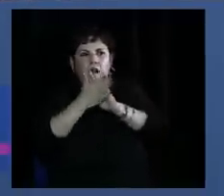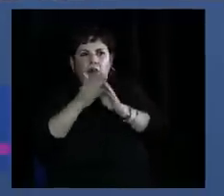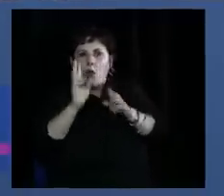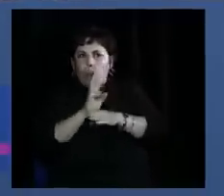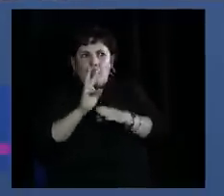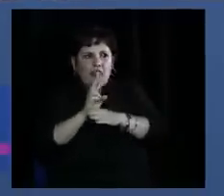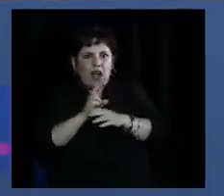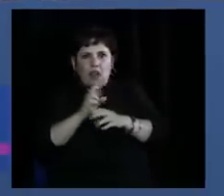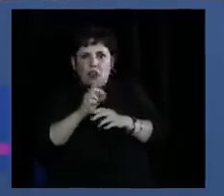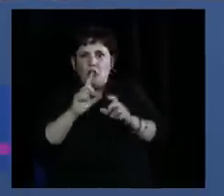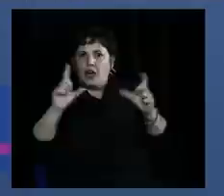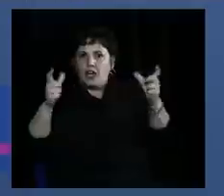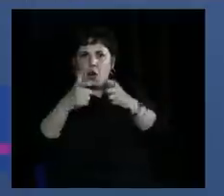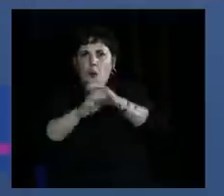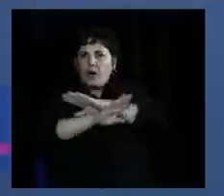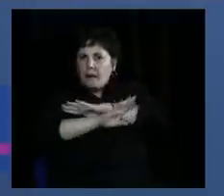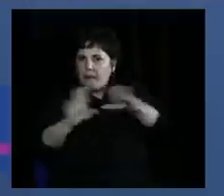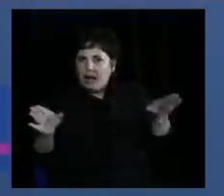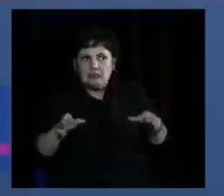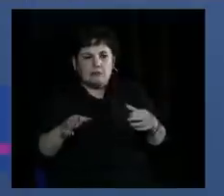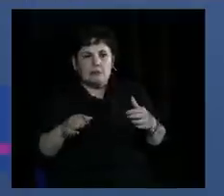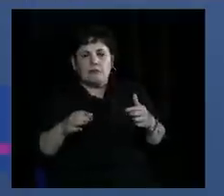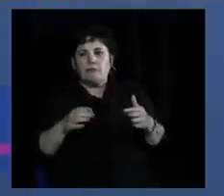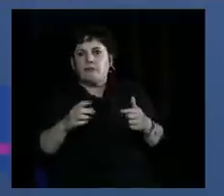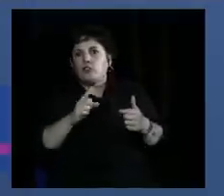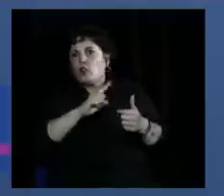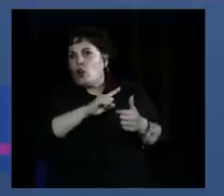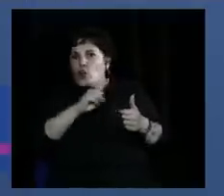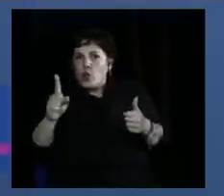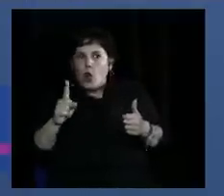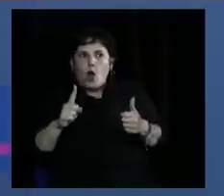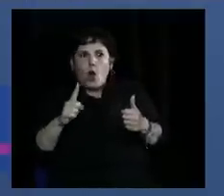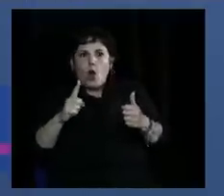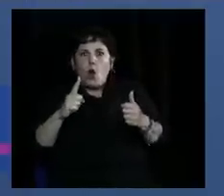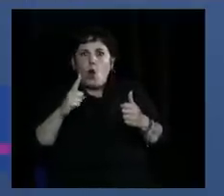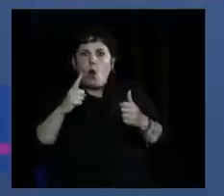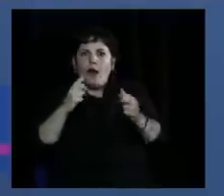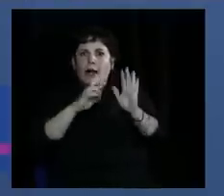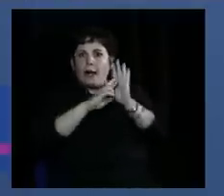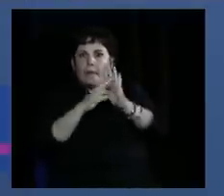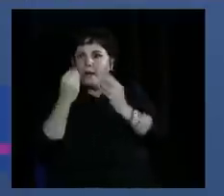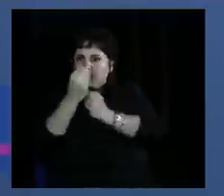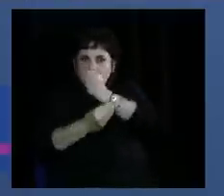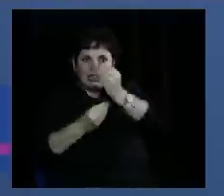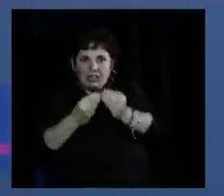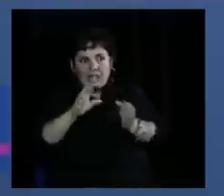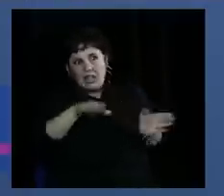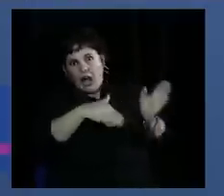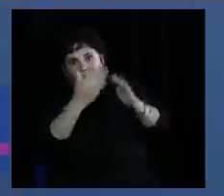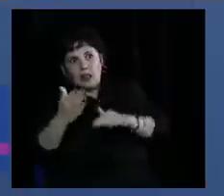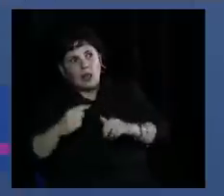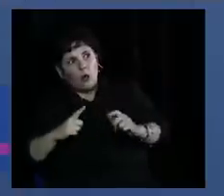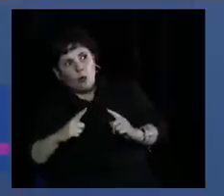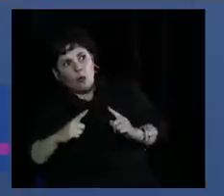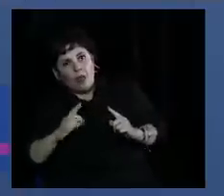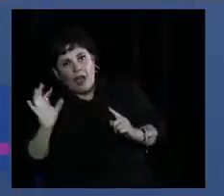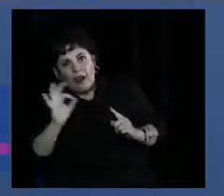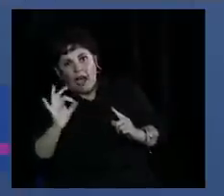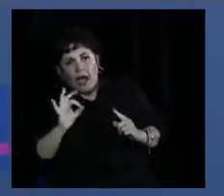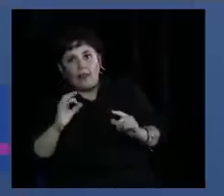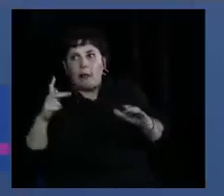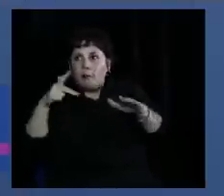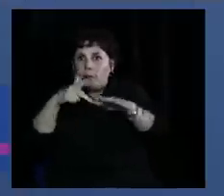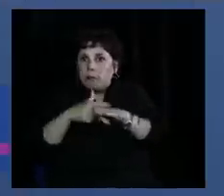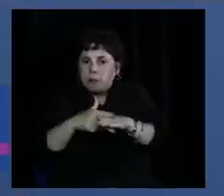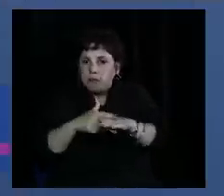reunir, no se nombró, es decir, no se configuró nunca desde que está el nuevo gobierno. Están detenidas, por